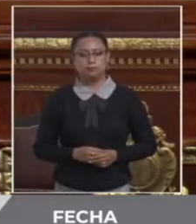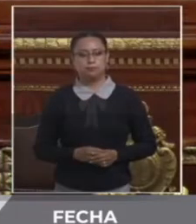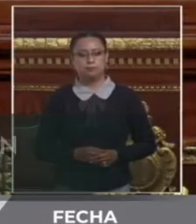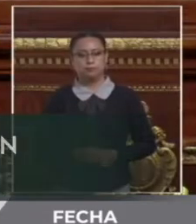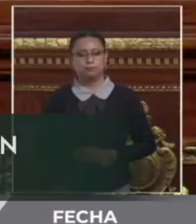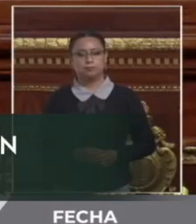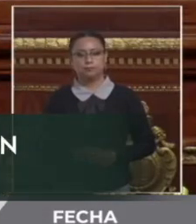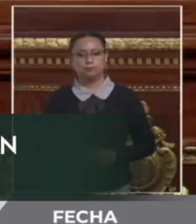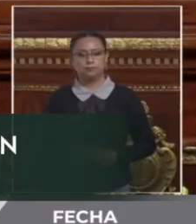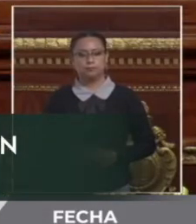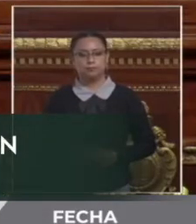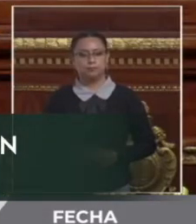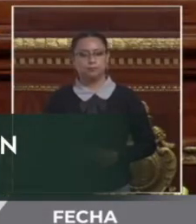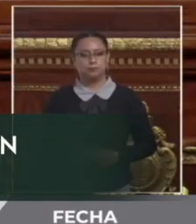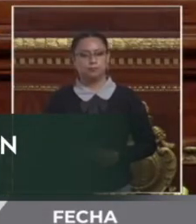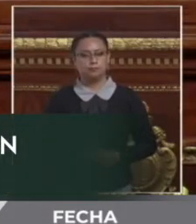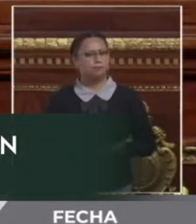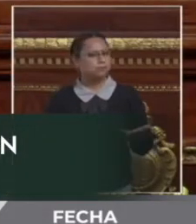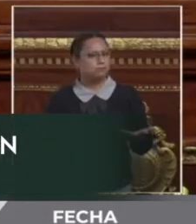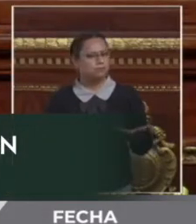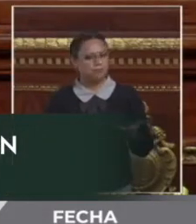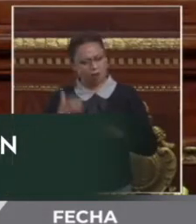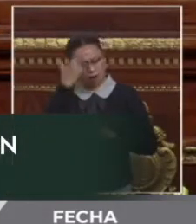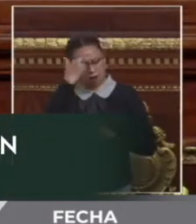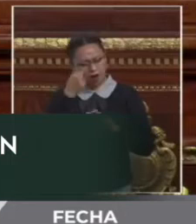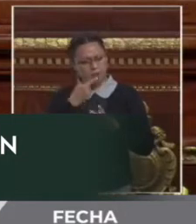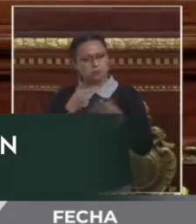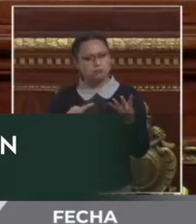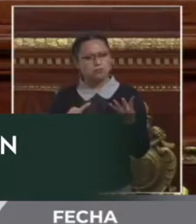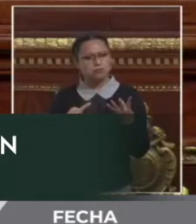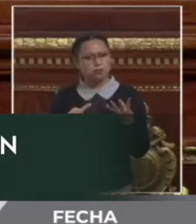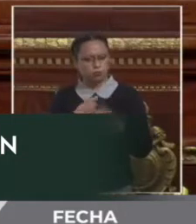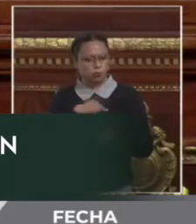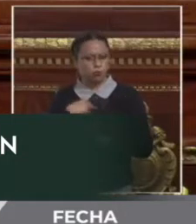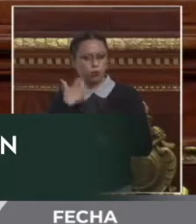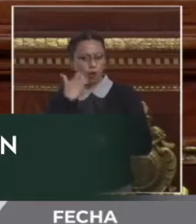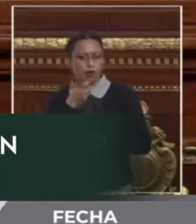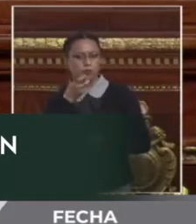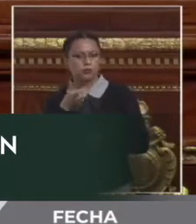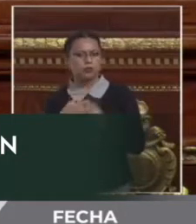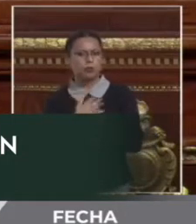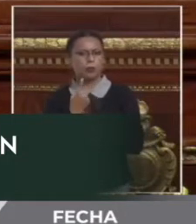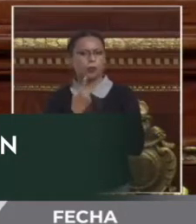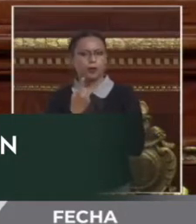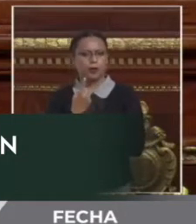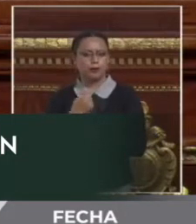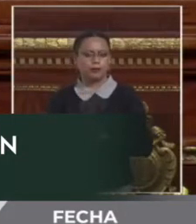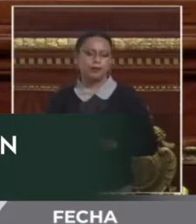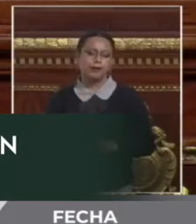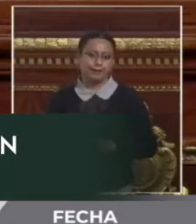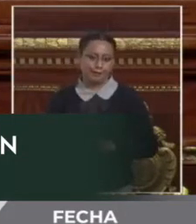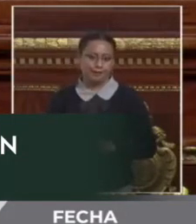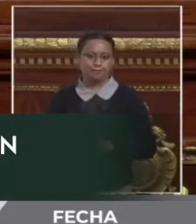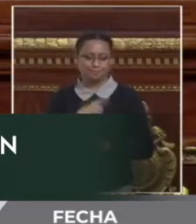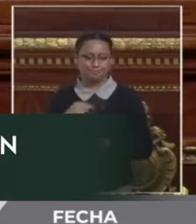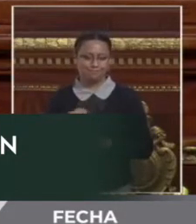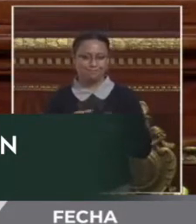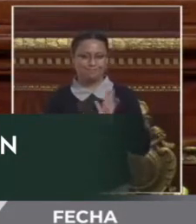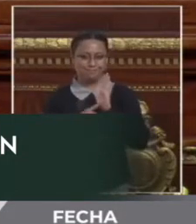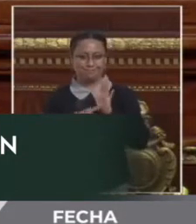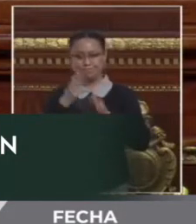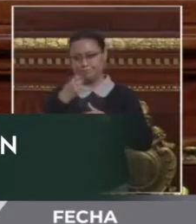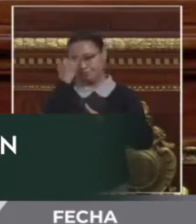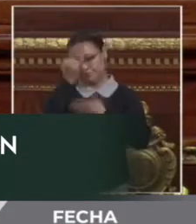El diputado Héctor Barrera Marmolejo presentó una iniciativa de reforma al Código Penal del Distrito Federal con el objetivo de elevar las sanciones